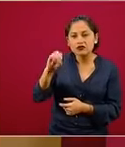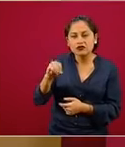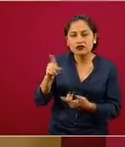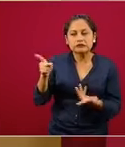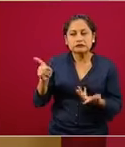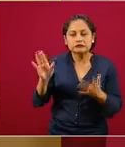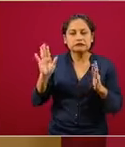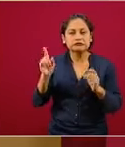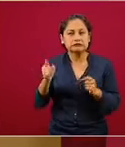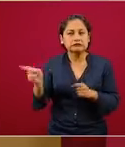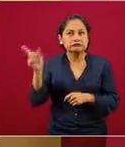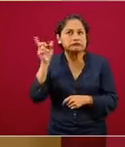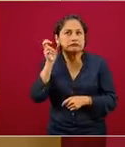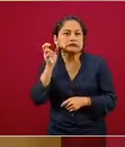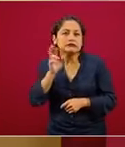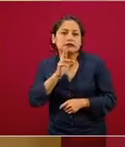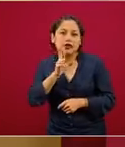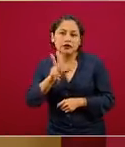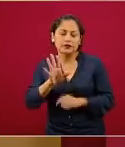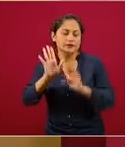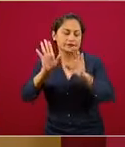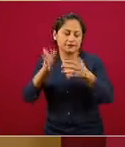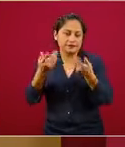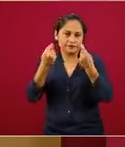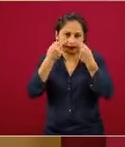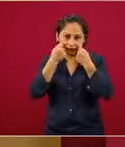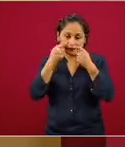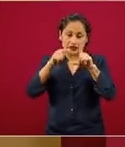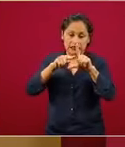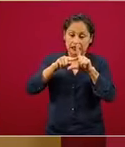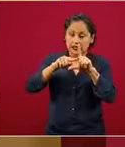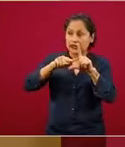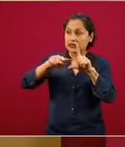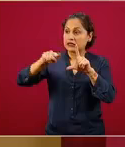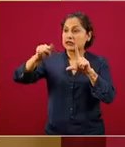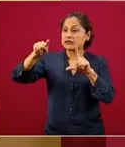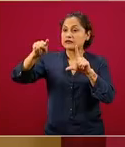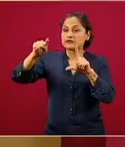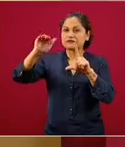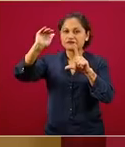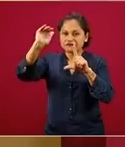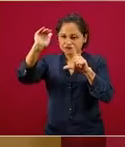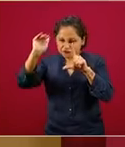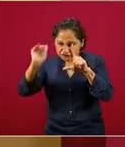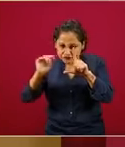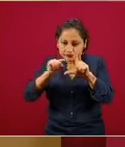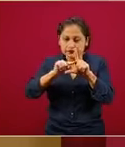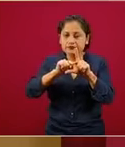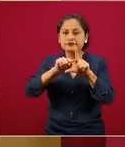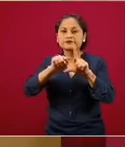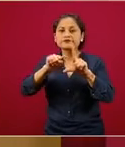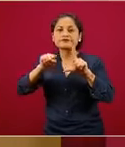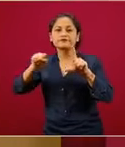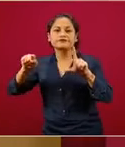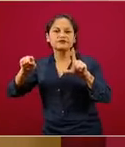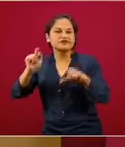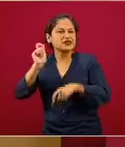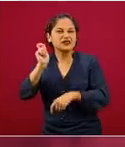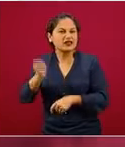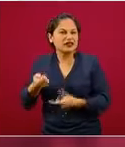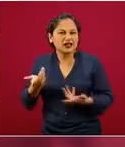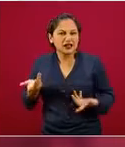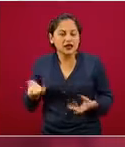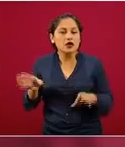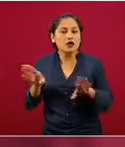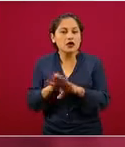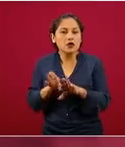apetecible. Pero básicamente el aplanamiento de la curva, la reducción, consiste en que día